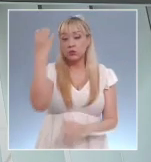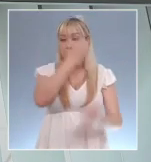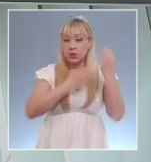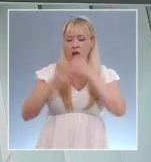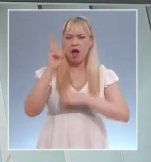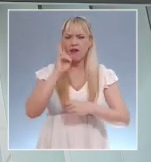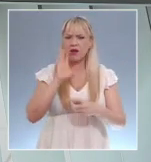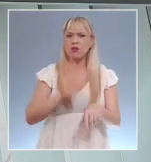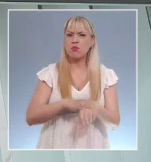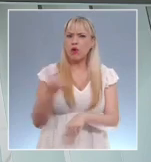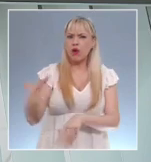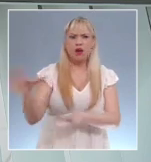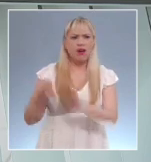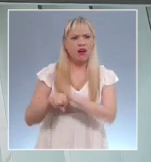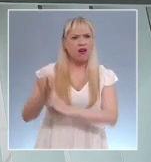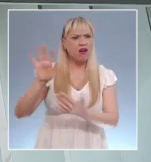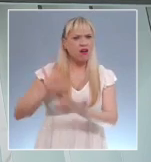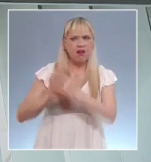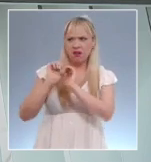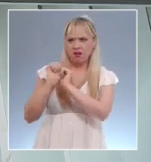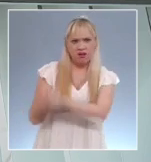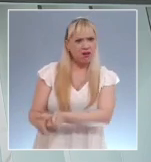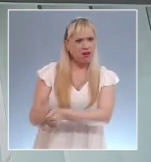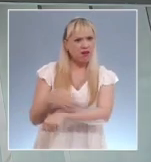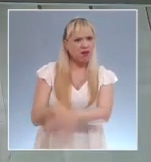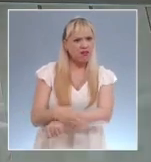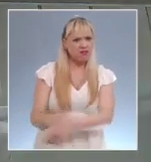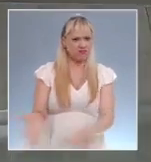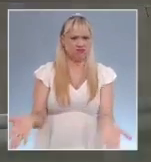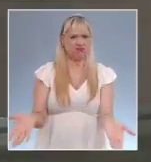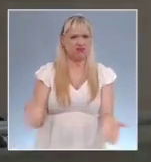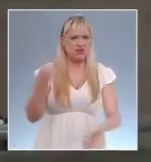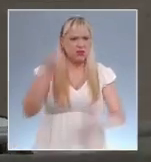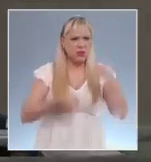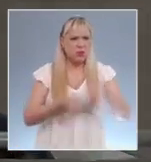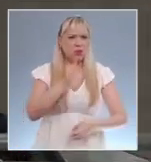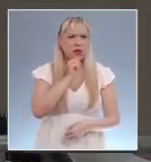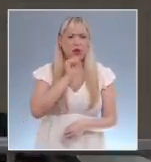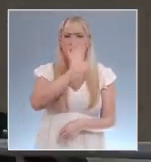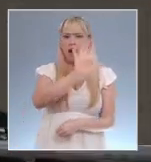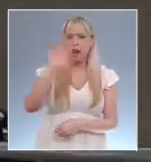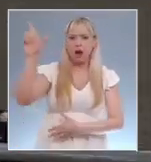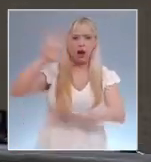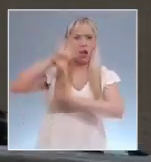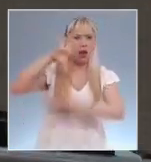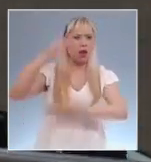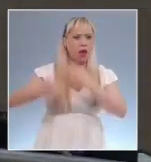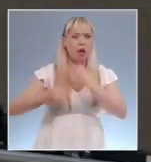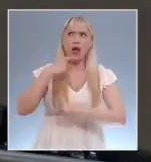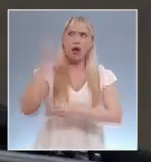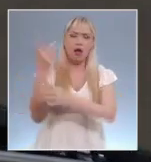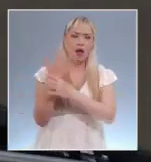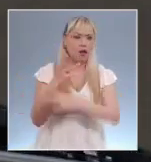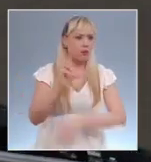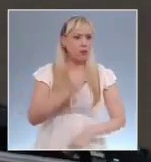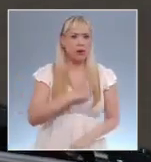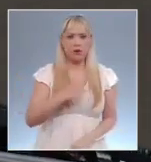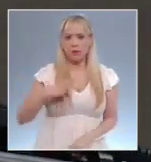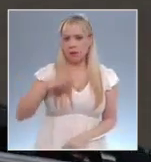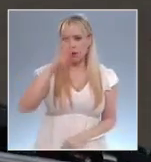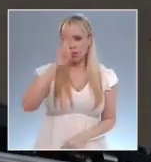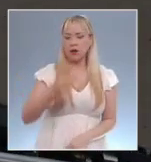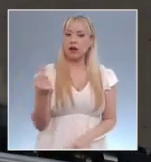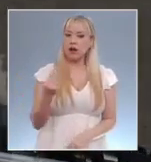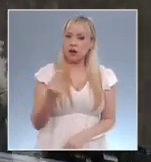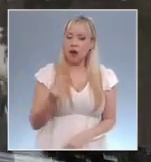por exceso o partiendo del criterio de la Corte Interamericana, de los cuales se ha obtenido el cambio de medida en 179